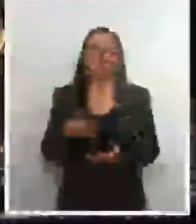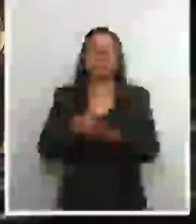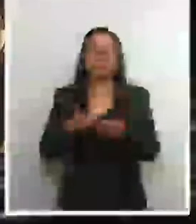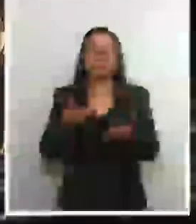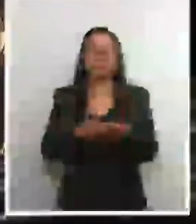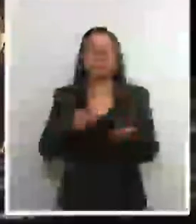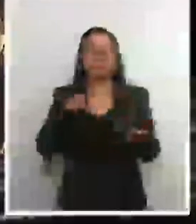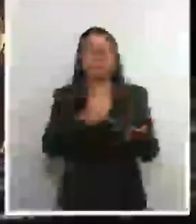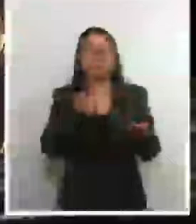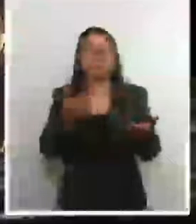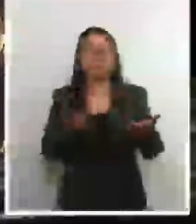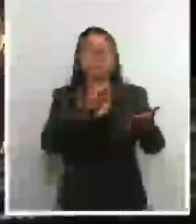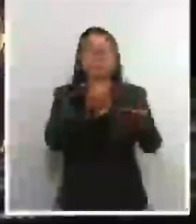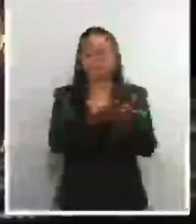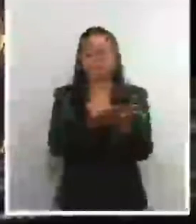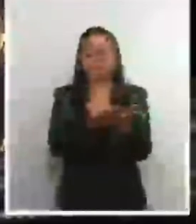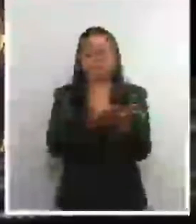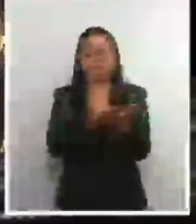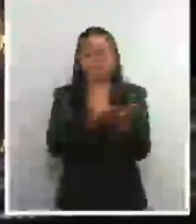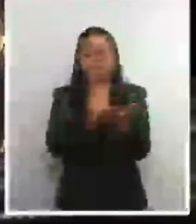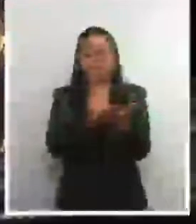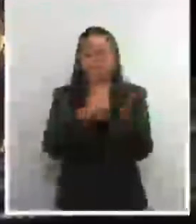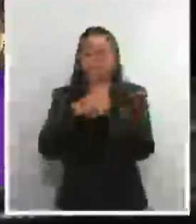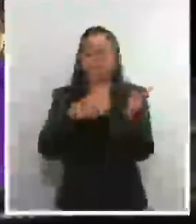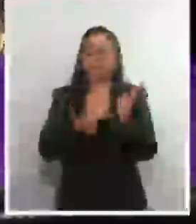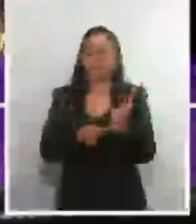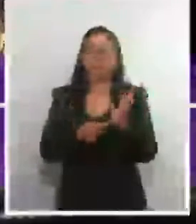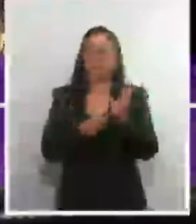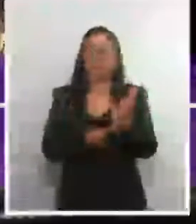esta propuesta que hago,